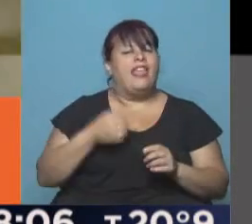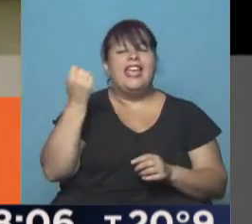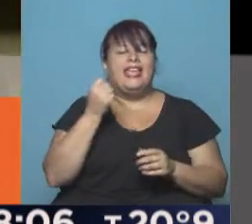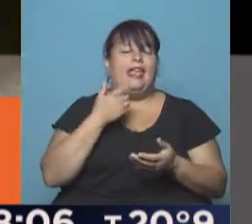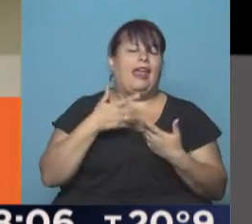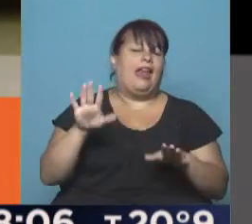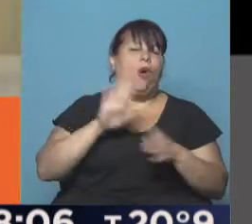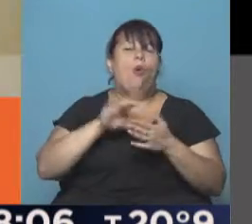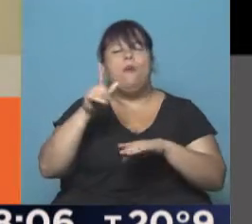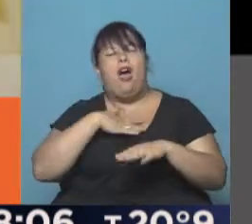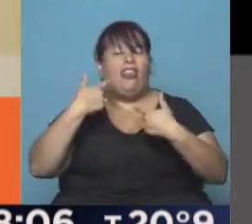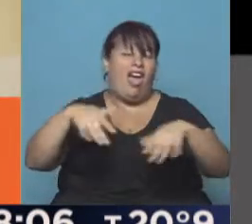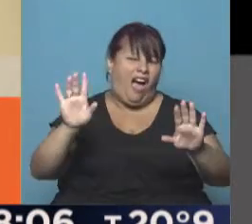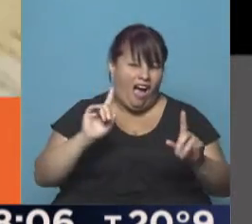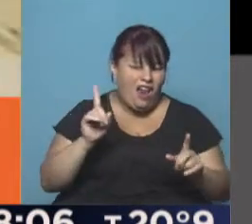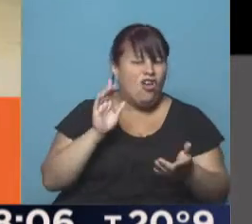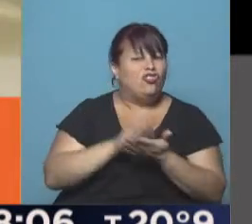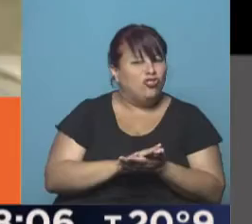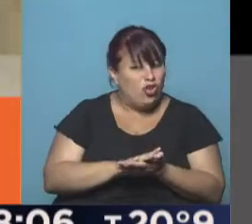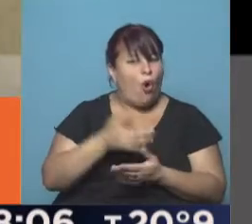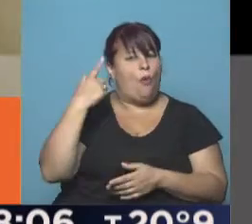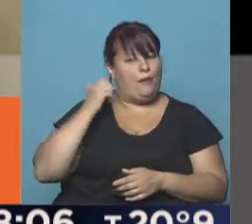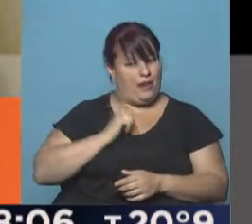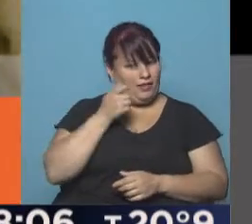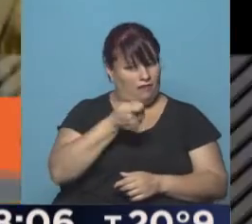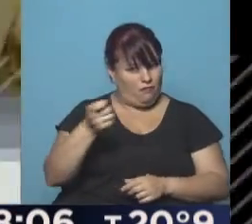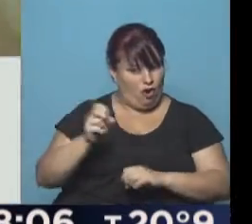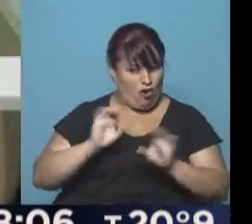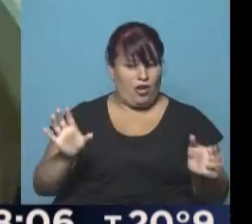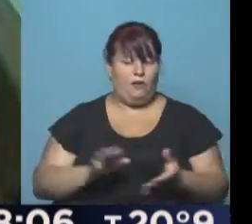sacarle la culpa a los acusados en delitos de lesa humanidad